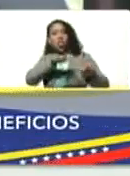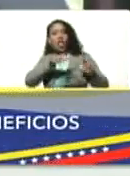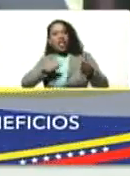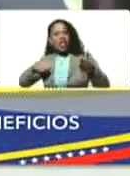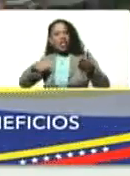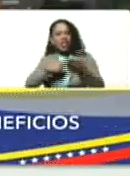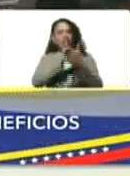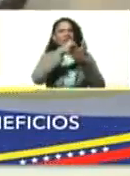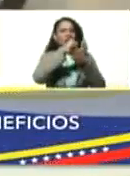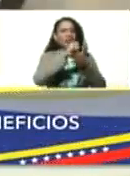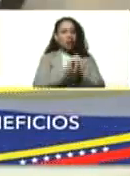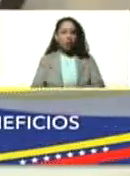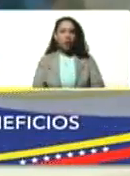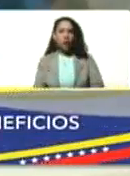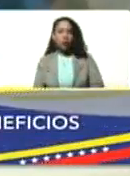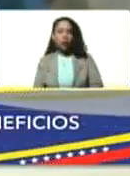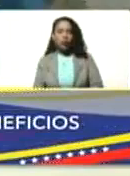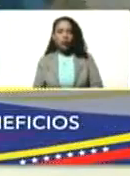golpeante,